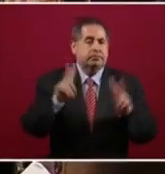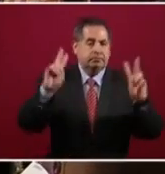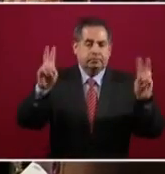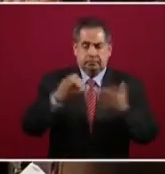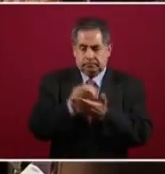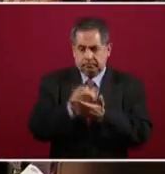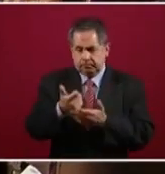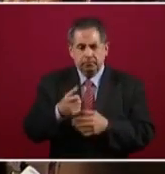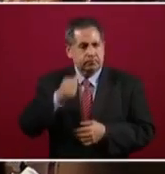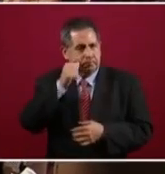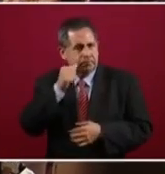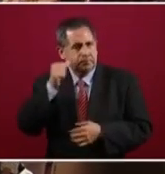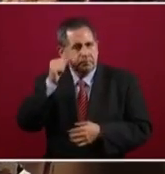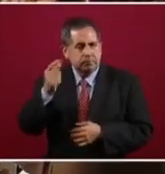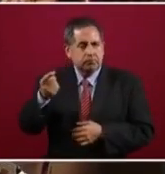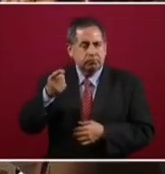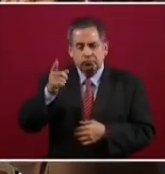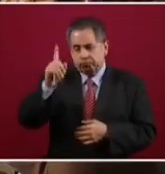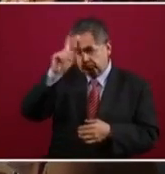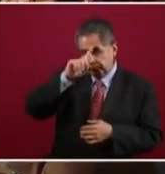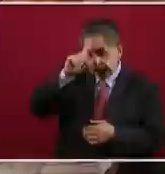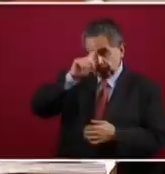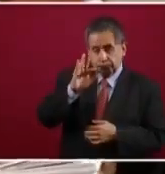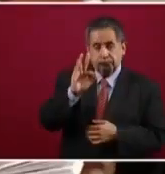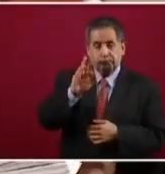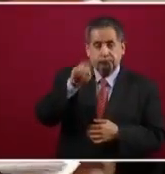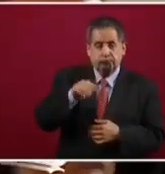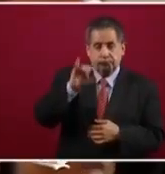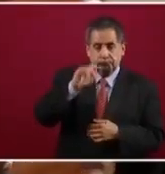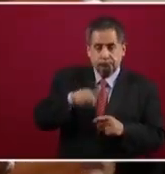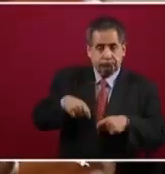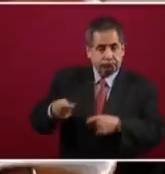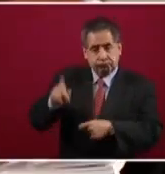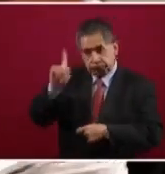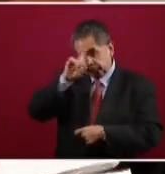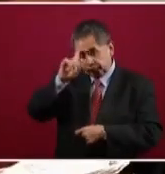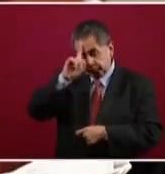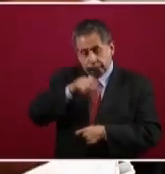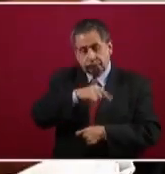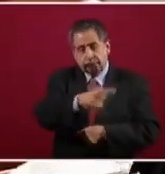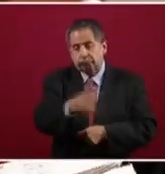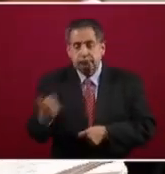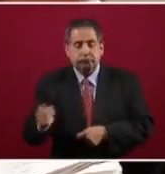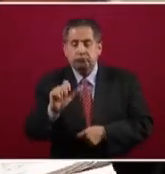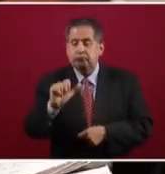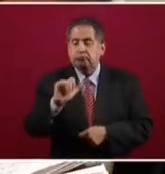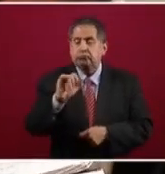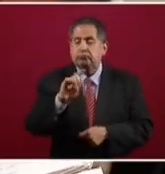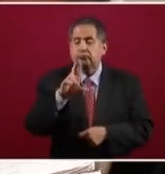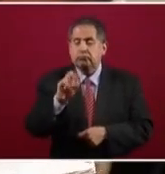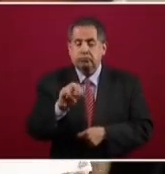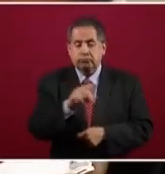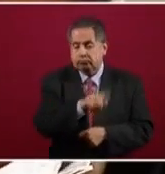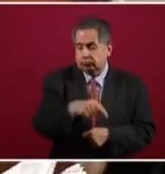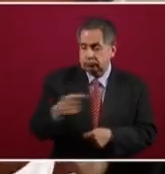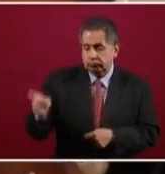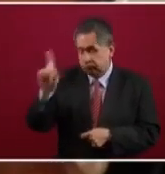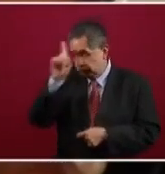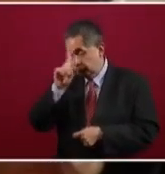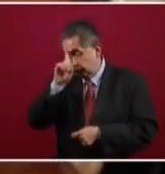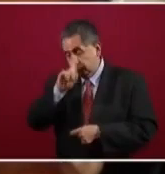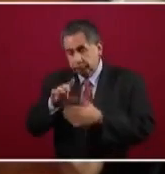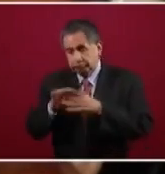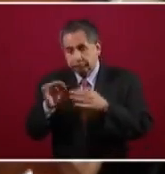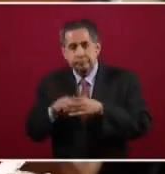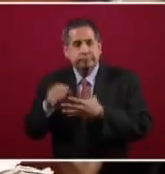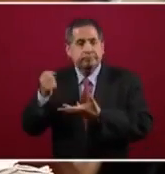económico. Ayer hubo una recomendación del Fondo Monetario Internacional a través de Alejandro Warner, quien le hace la recomendación de